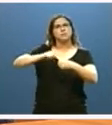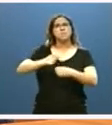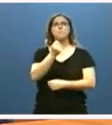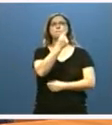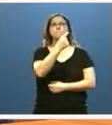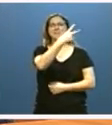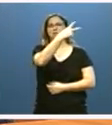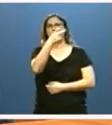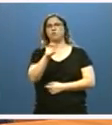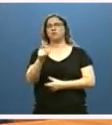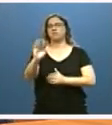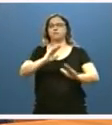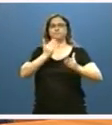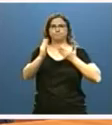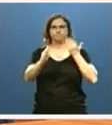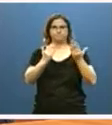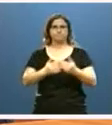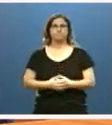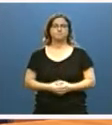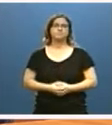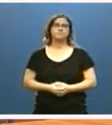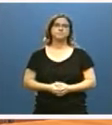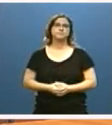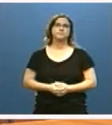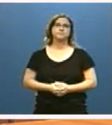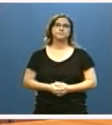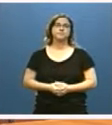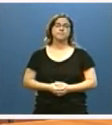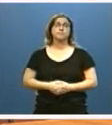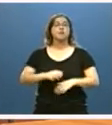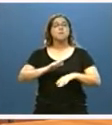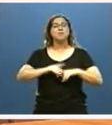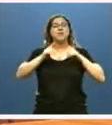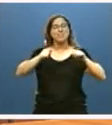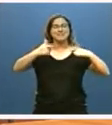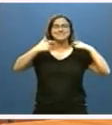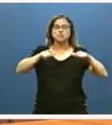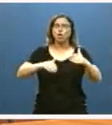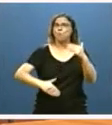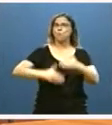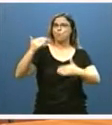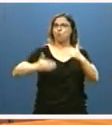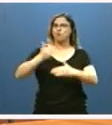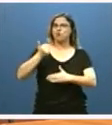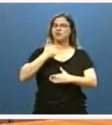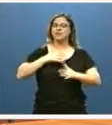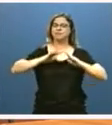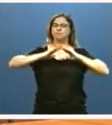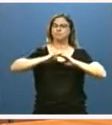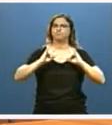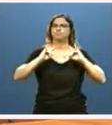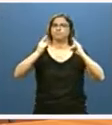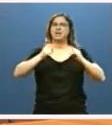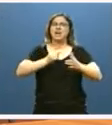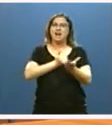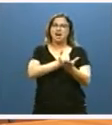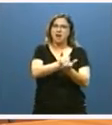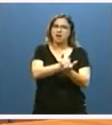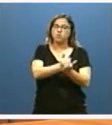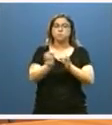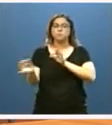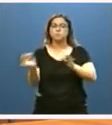1.200 solicitudes para la mayor modernización del sector abordaremos un mapa de infraestructuras agrarias con la